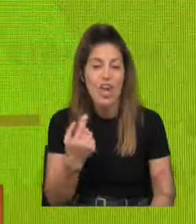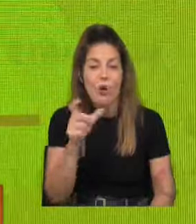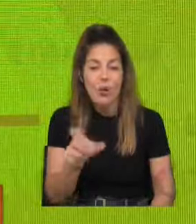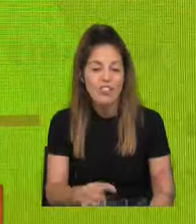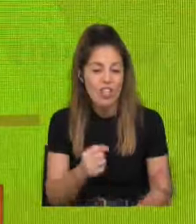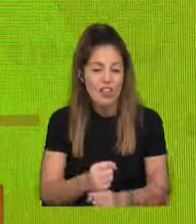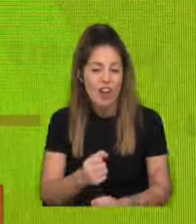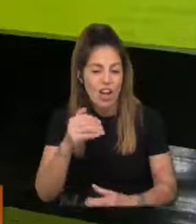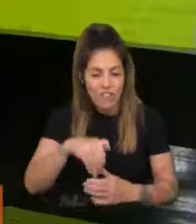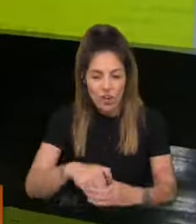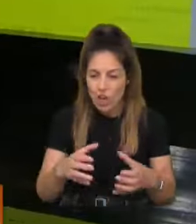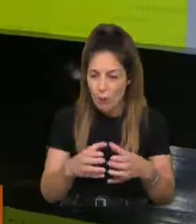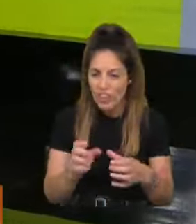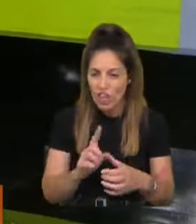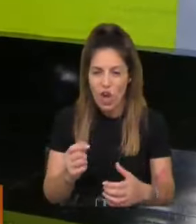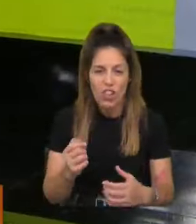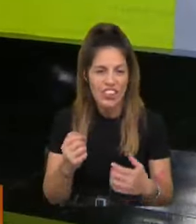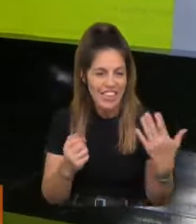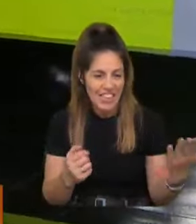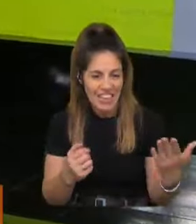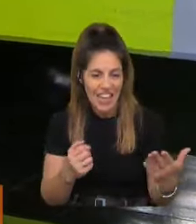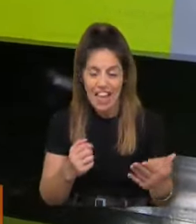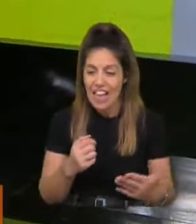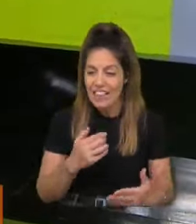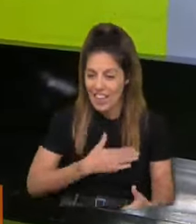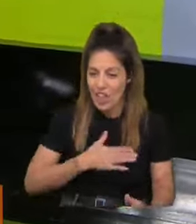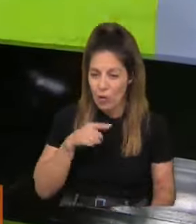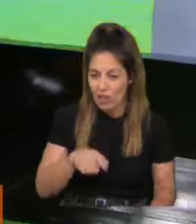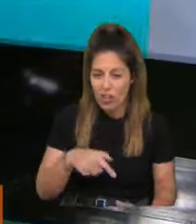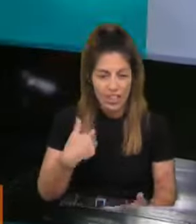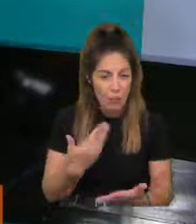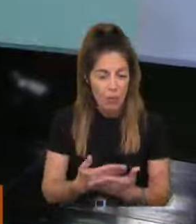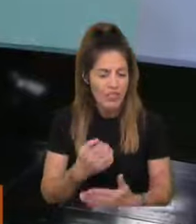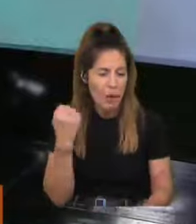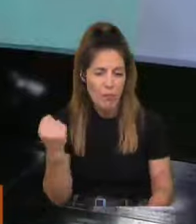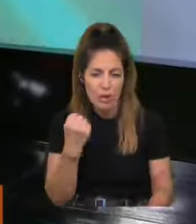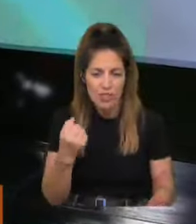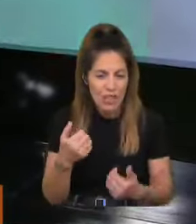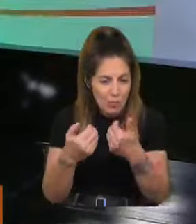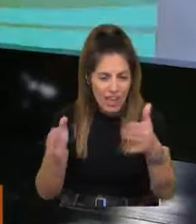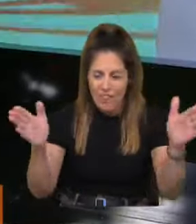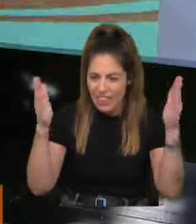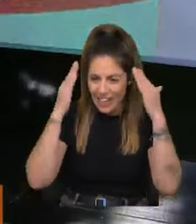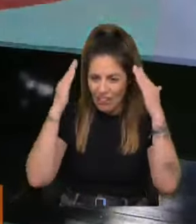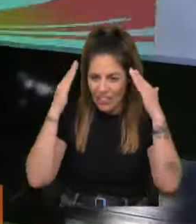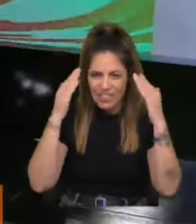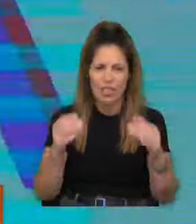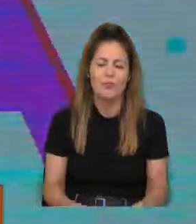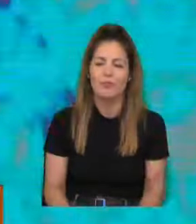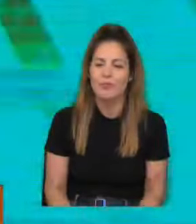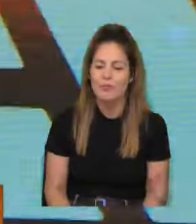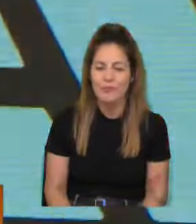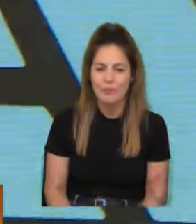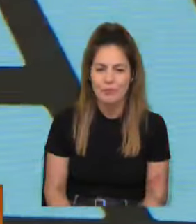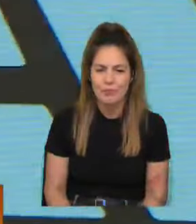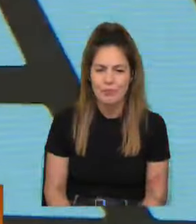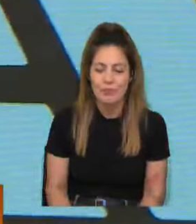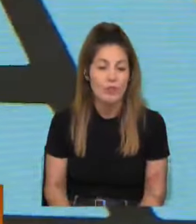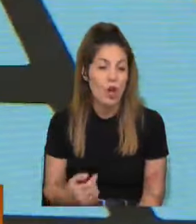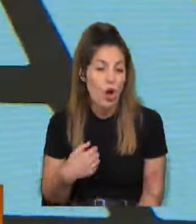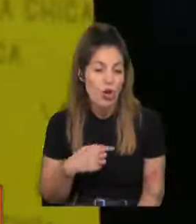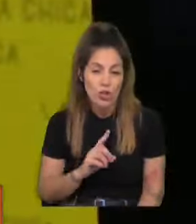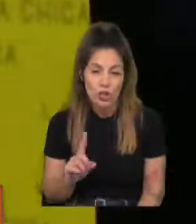que vota a un partido que no es izquierda estoy de acuerdo con esta propuesta es muy importante Abre mucha cabeza Álvaro No yo